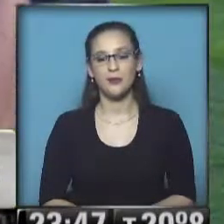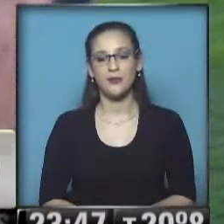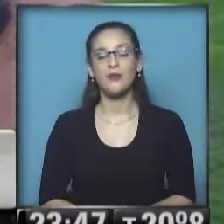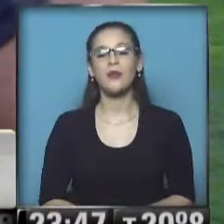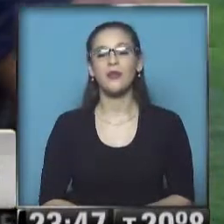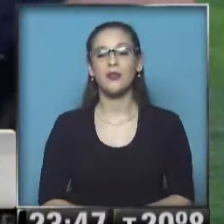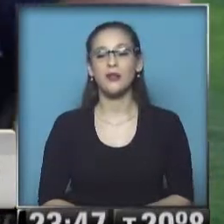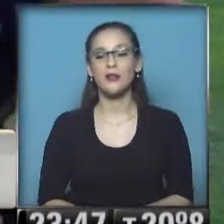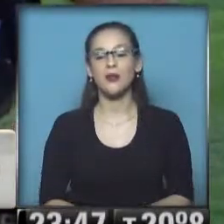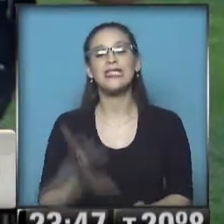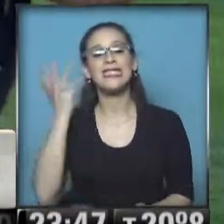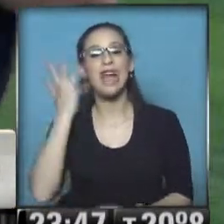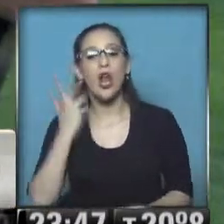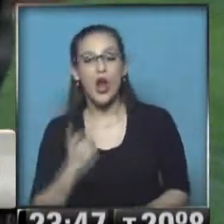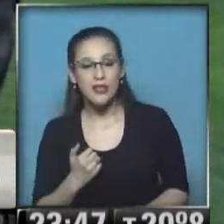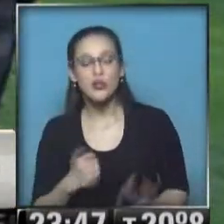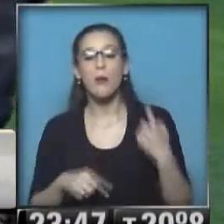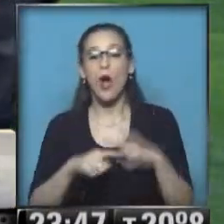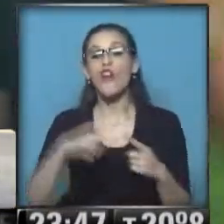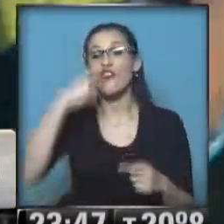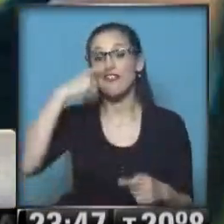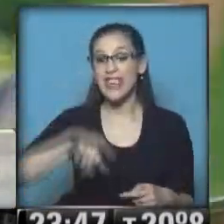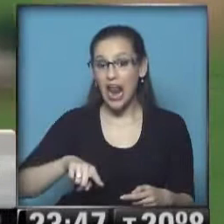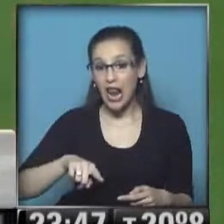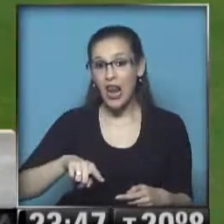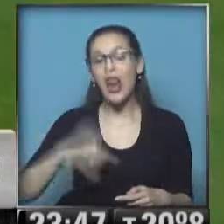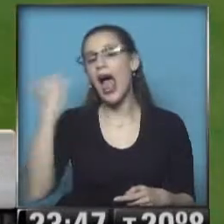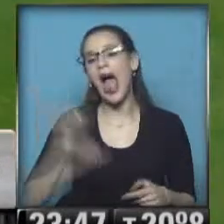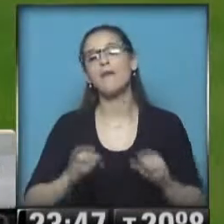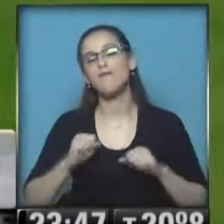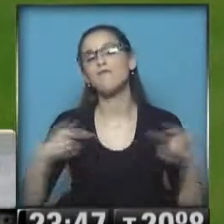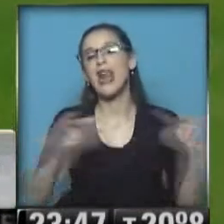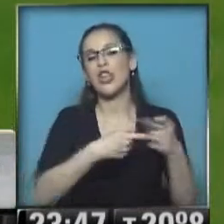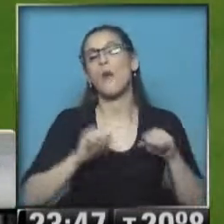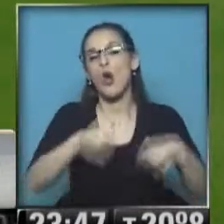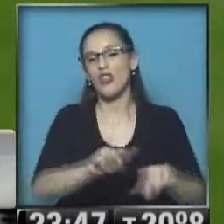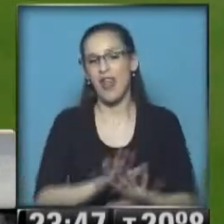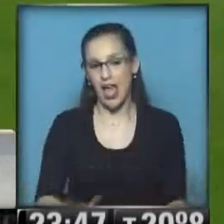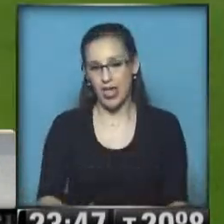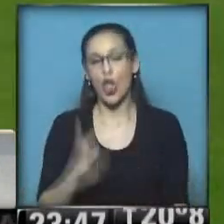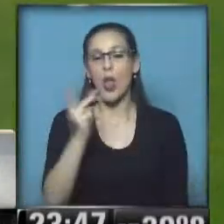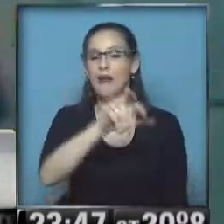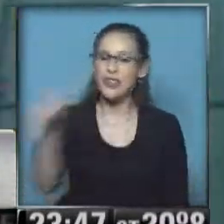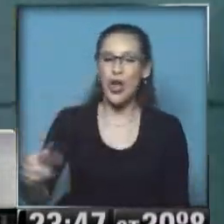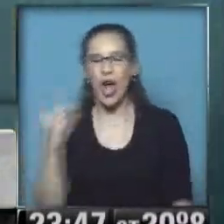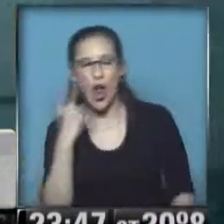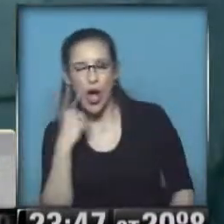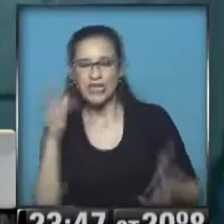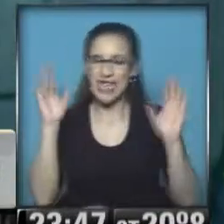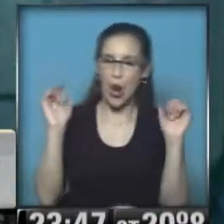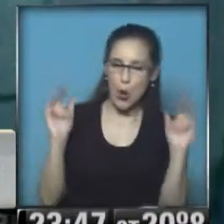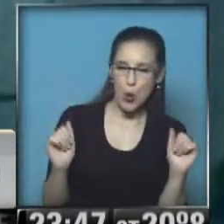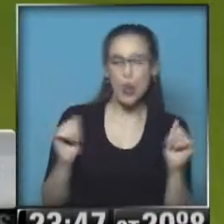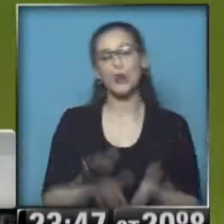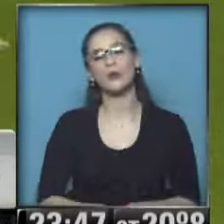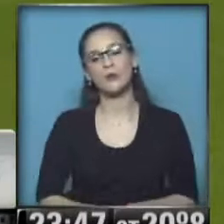postergada porque San Lorenzo, por la final de la Copa Libertadores, ha postergado ese partido. Saludo entre viejos conocidos y arranca el partido.